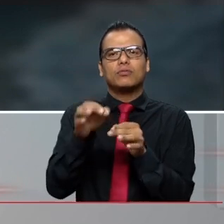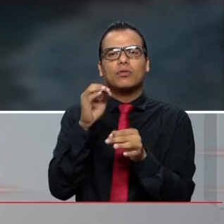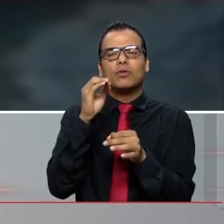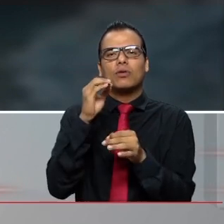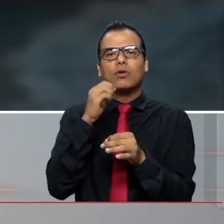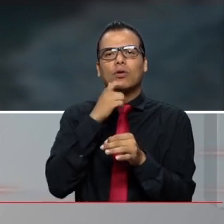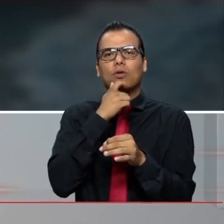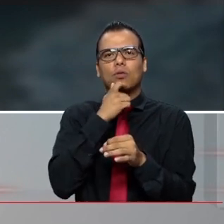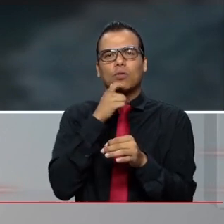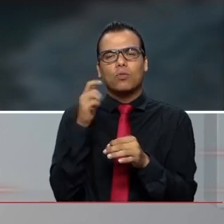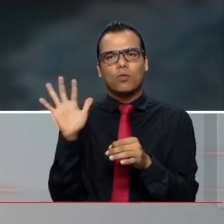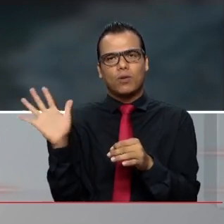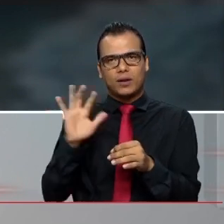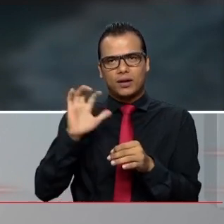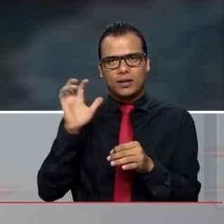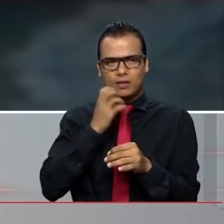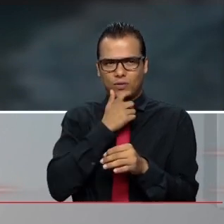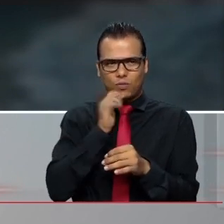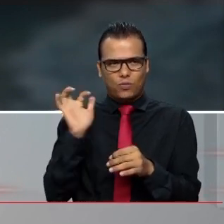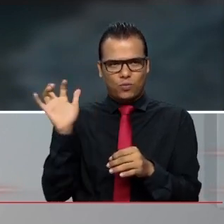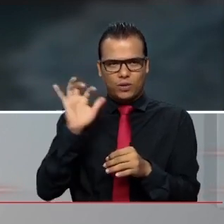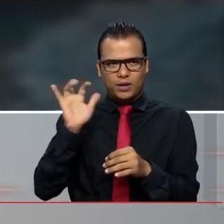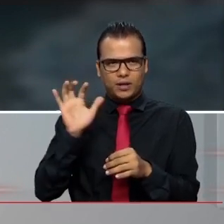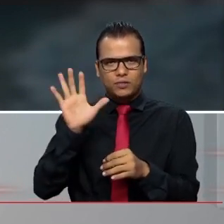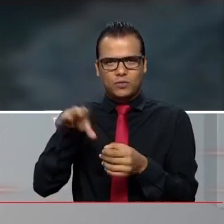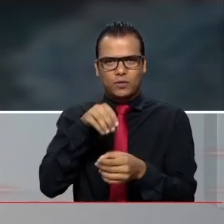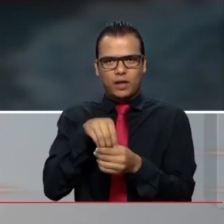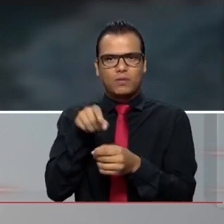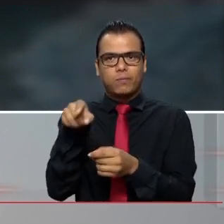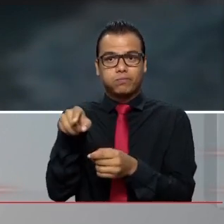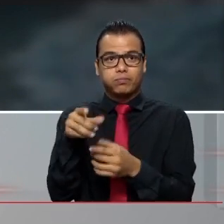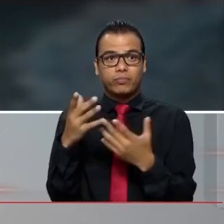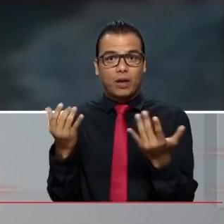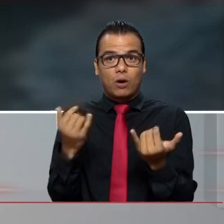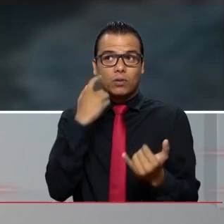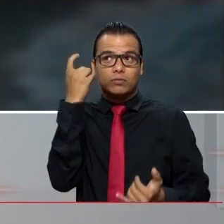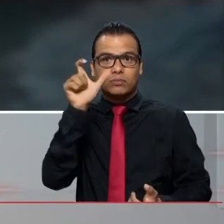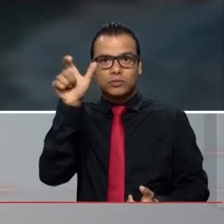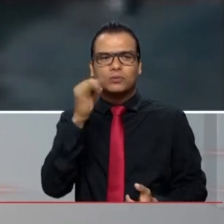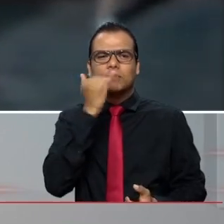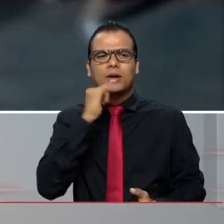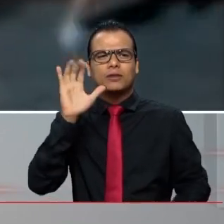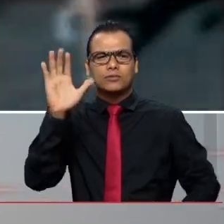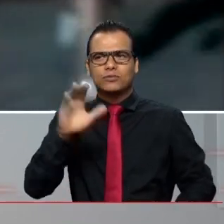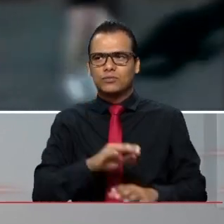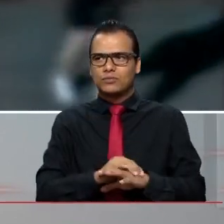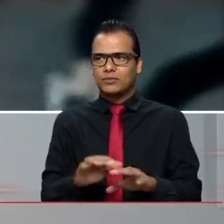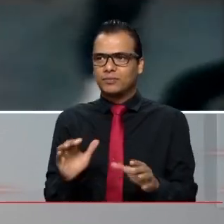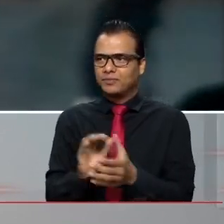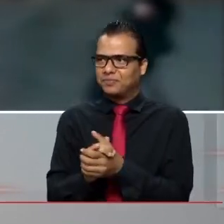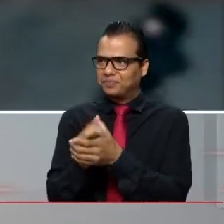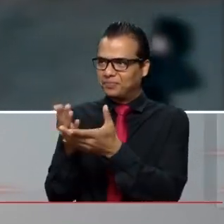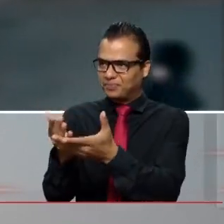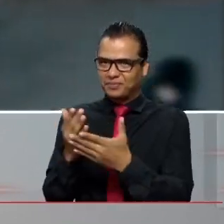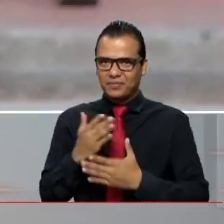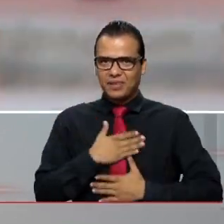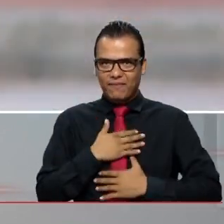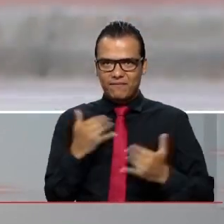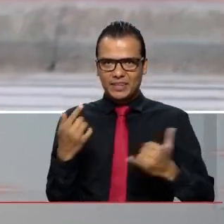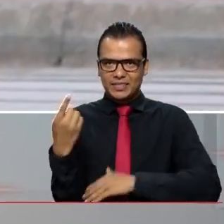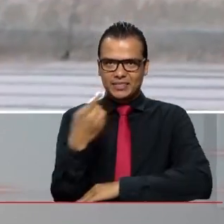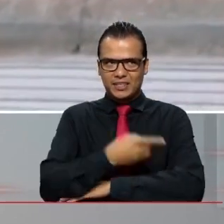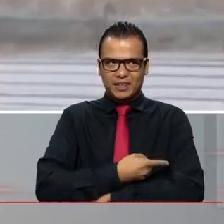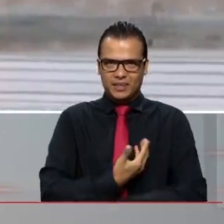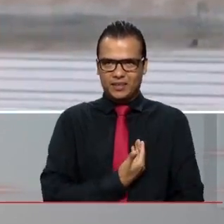al victimario. Gigi, apenas inicia el fin de semana de las madres y, por cierto, felicitaciones adelantadas. Ay, ya estamos informando de